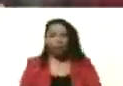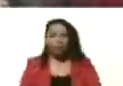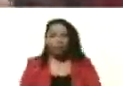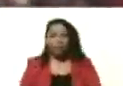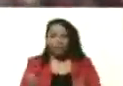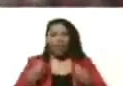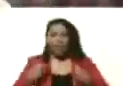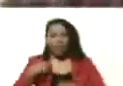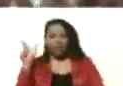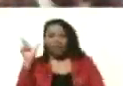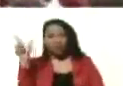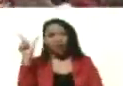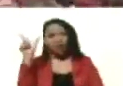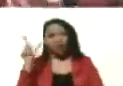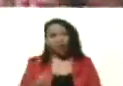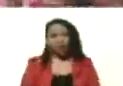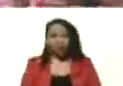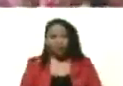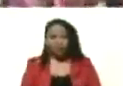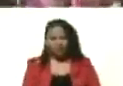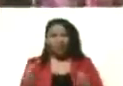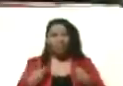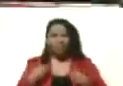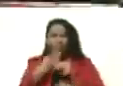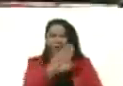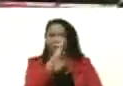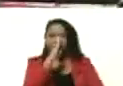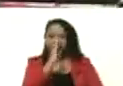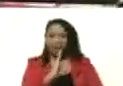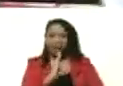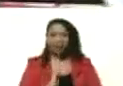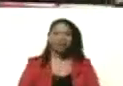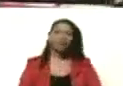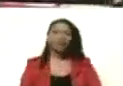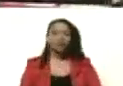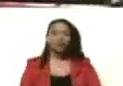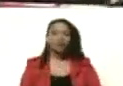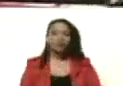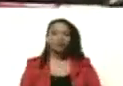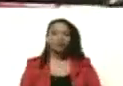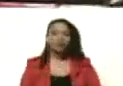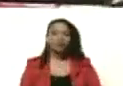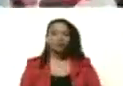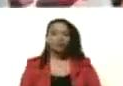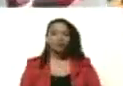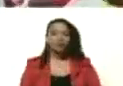el PSUV! ¡Que viva Barinas!